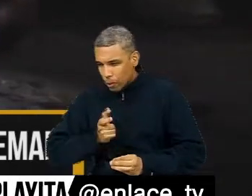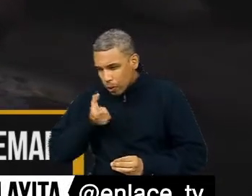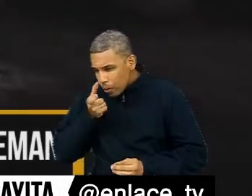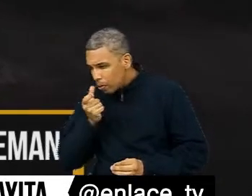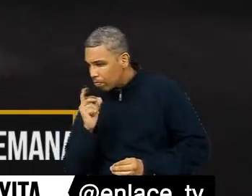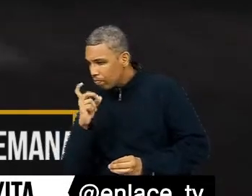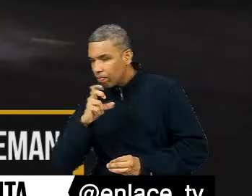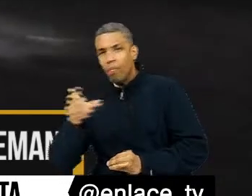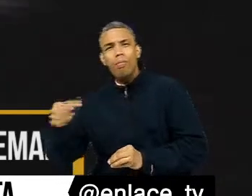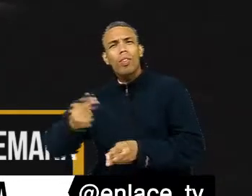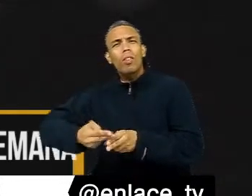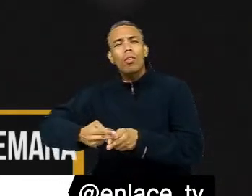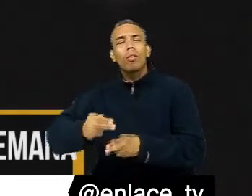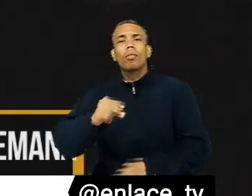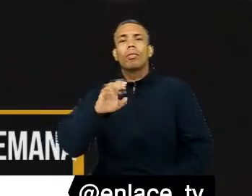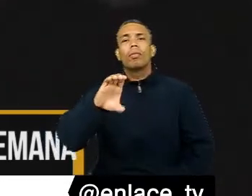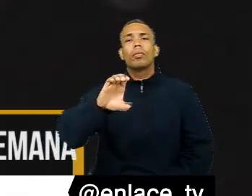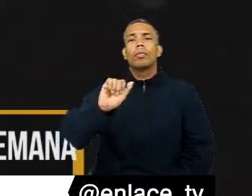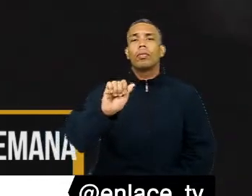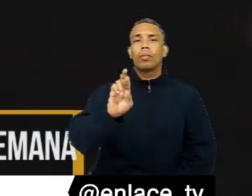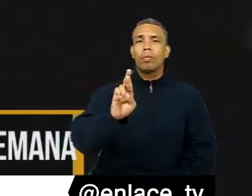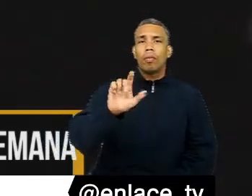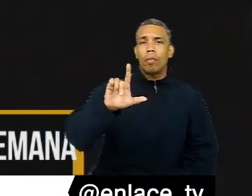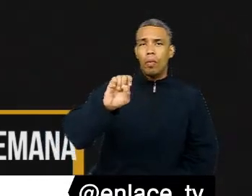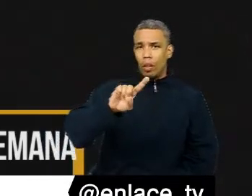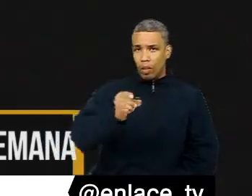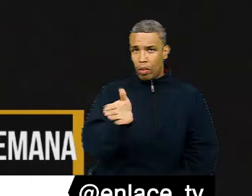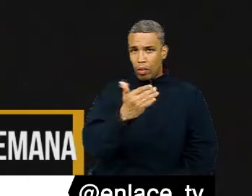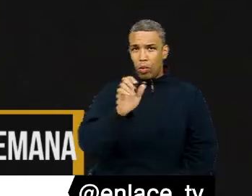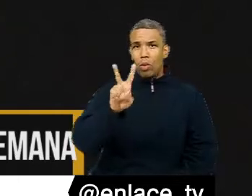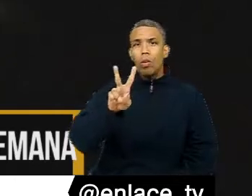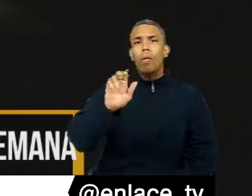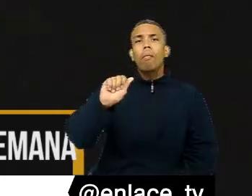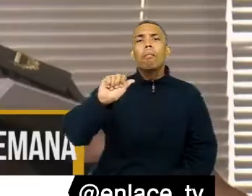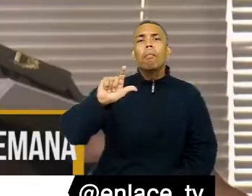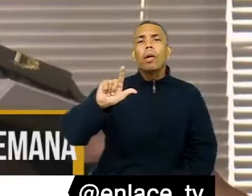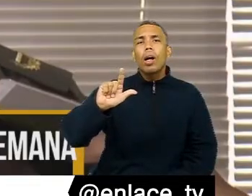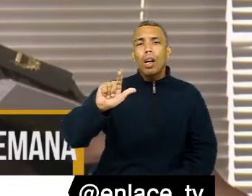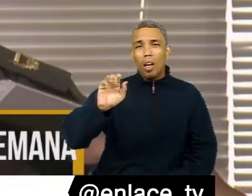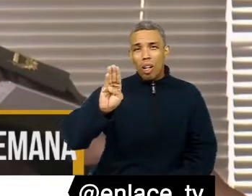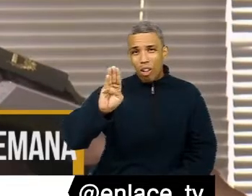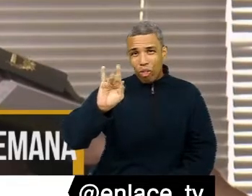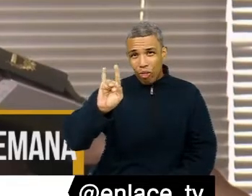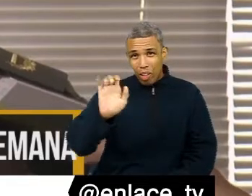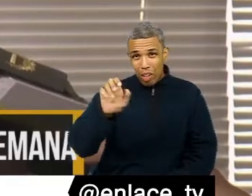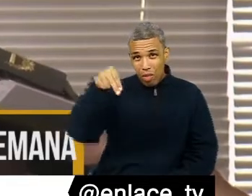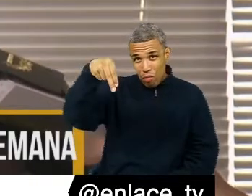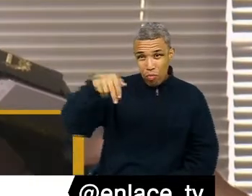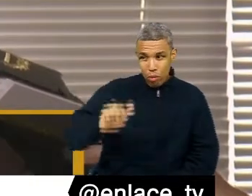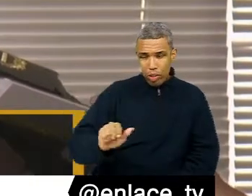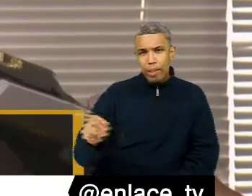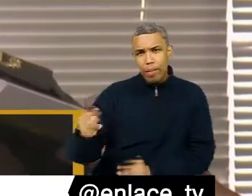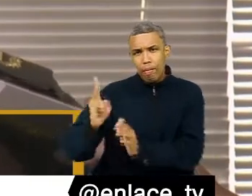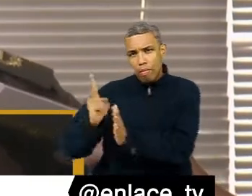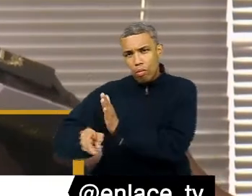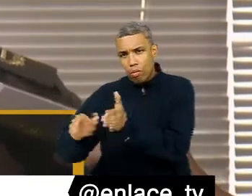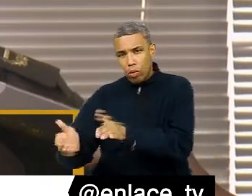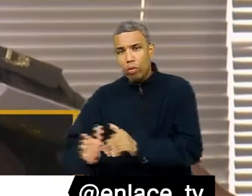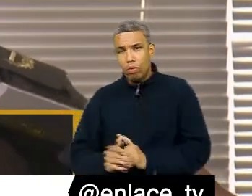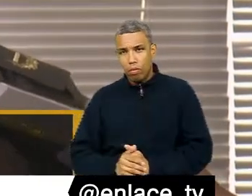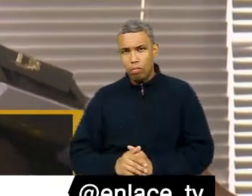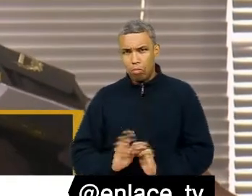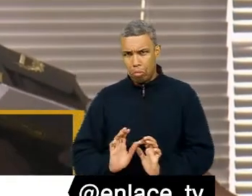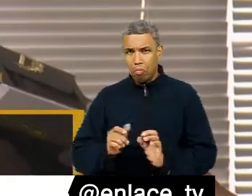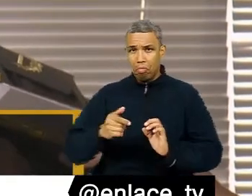al nombre de Carlos Hernán Balbuena Castrillón, de 27 años de edad. No era habitante de este barrio. Tenemos conocimiento que